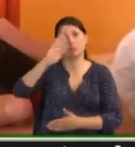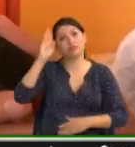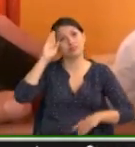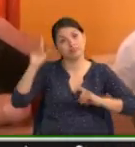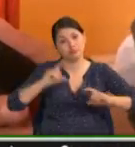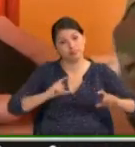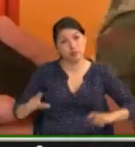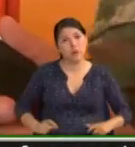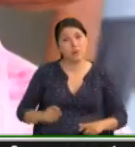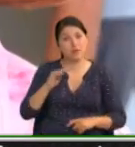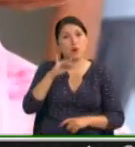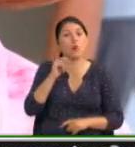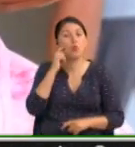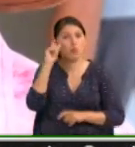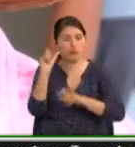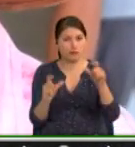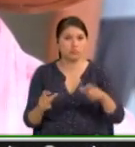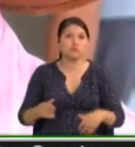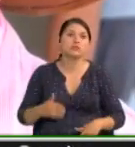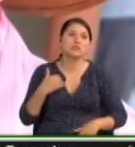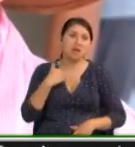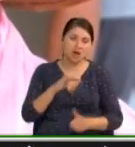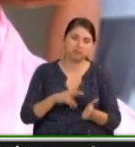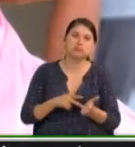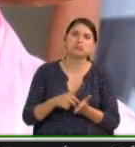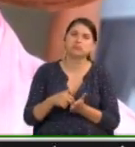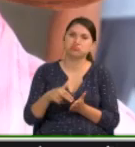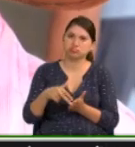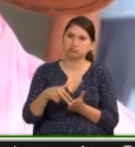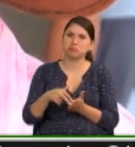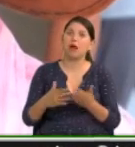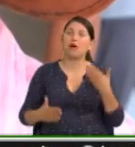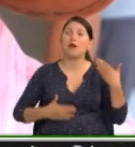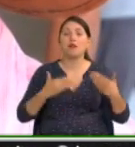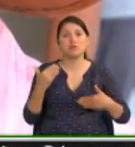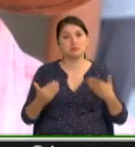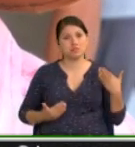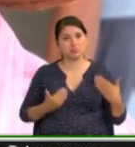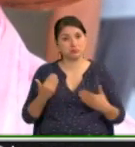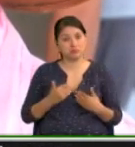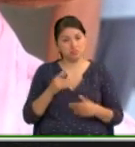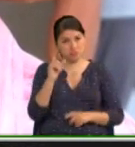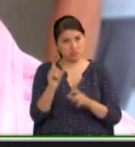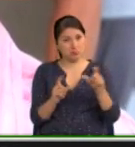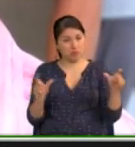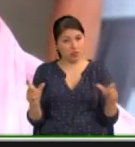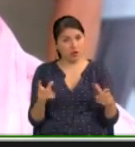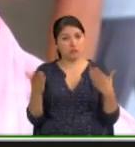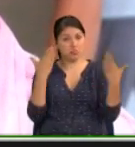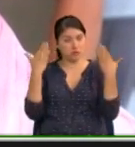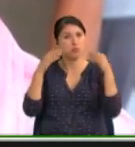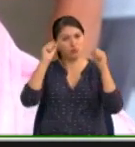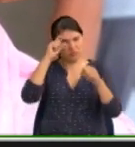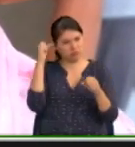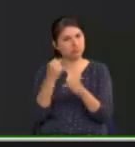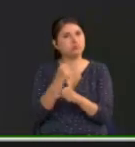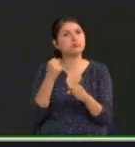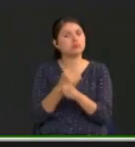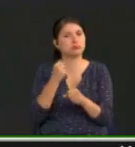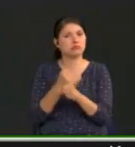de desminado humanitario. Sí, ya caminamos con alegría y la gente campesina ya puede